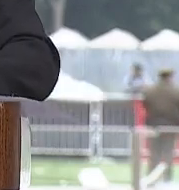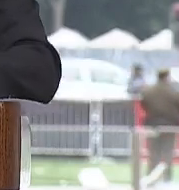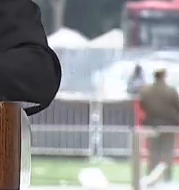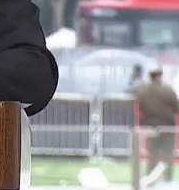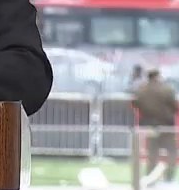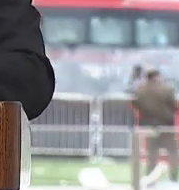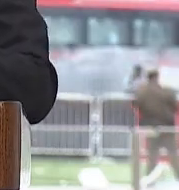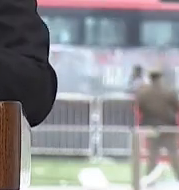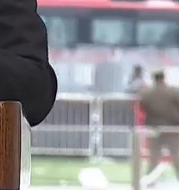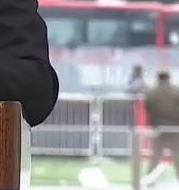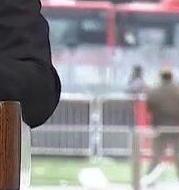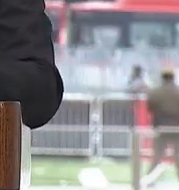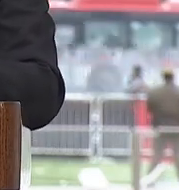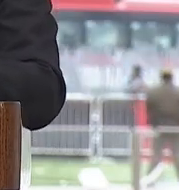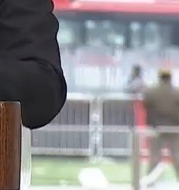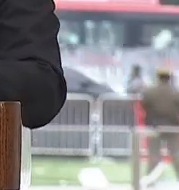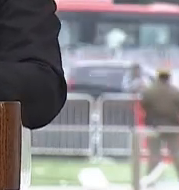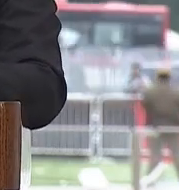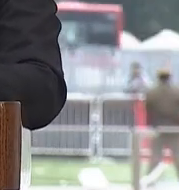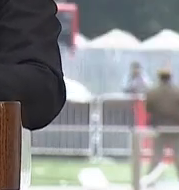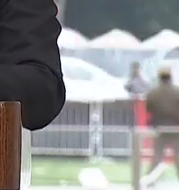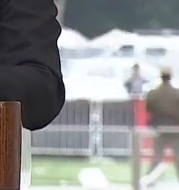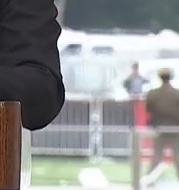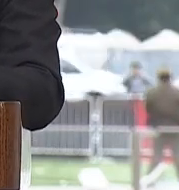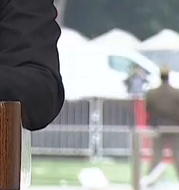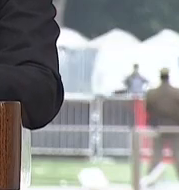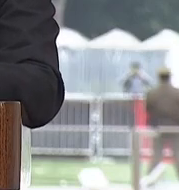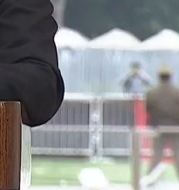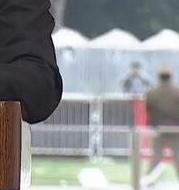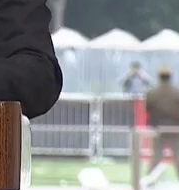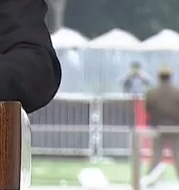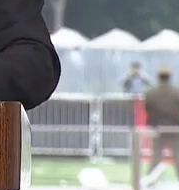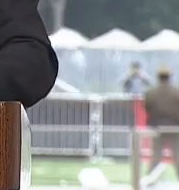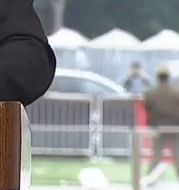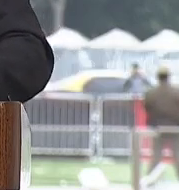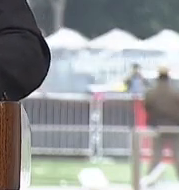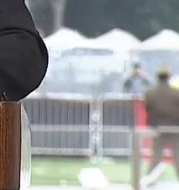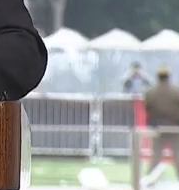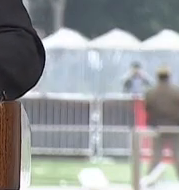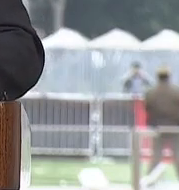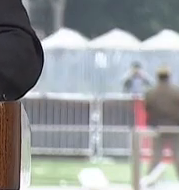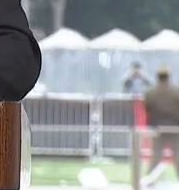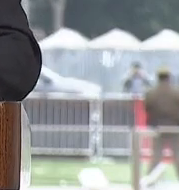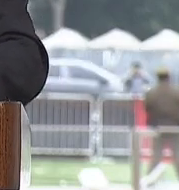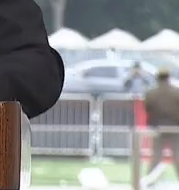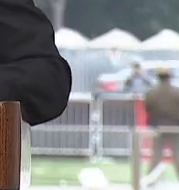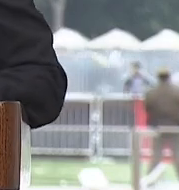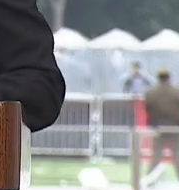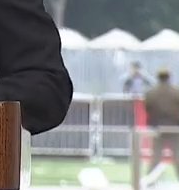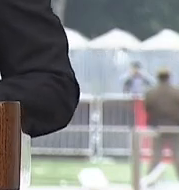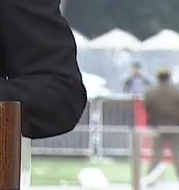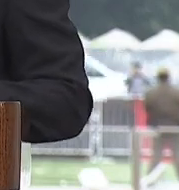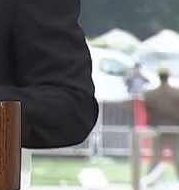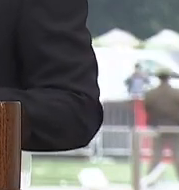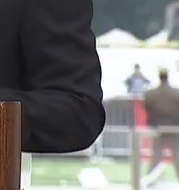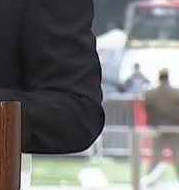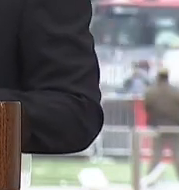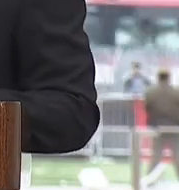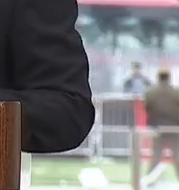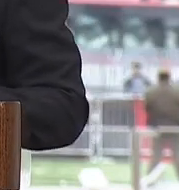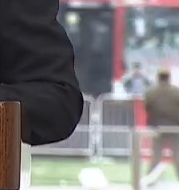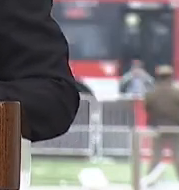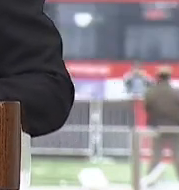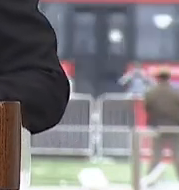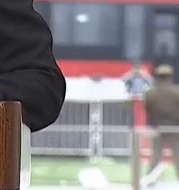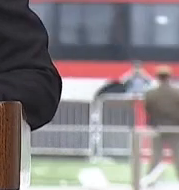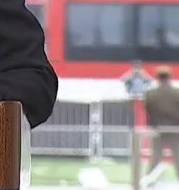lo que pasó el 18 de octubre. Señaló también que justamente el gobierno busca dentro de su programa y como su